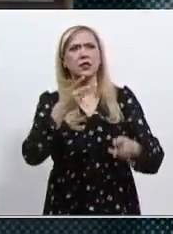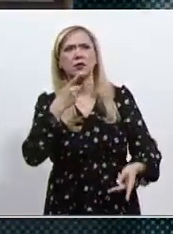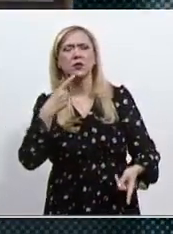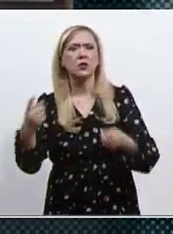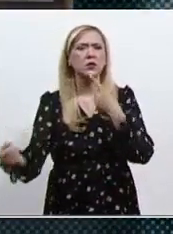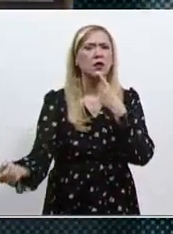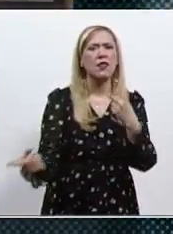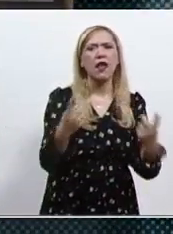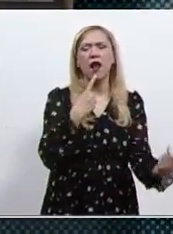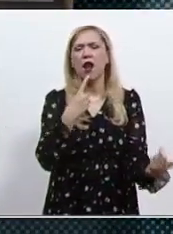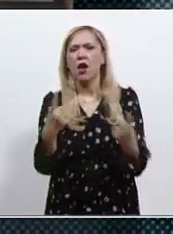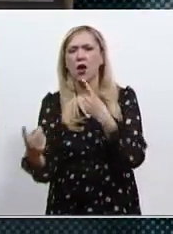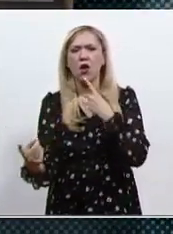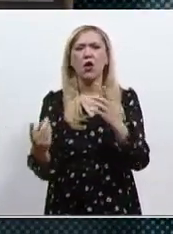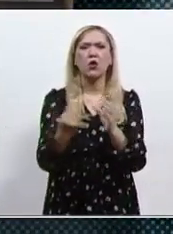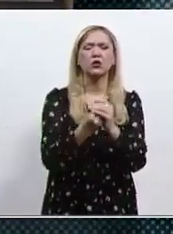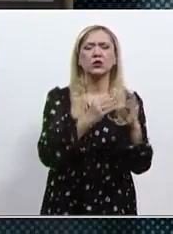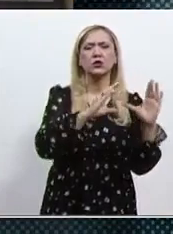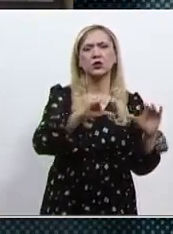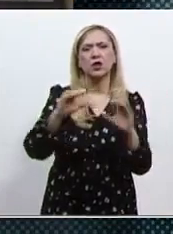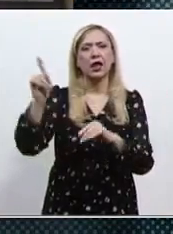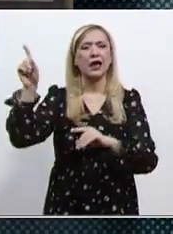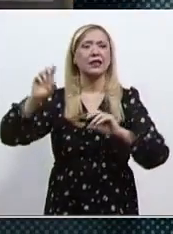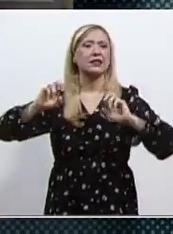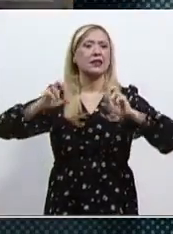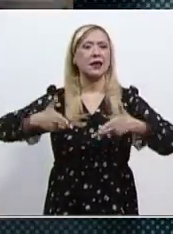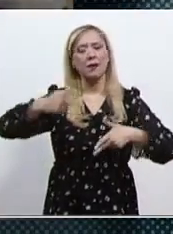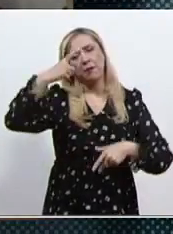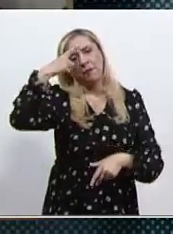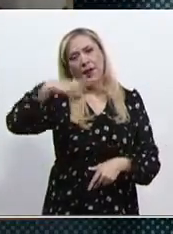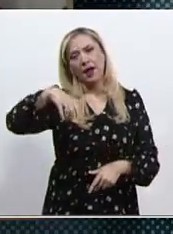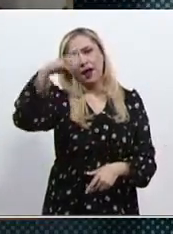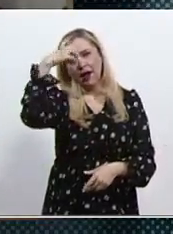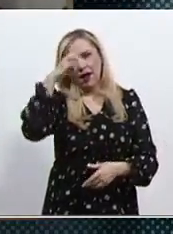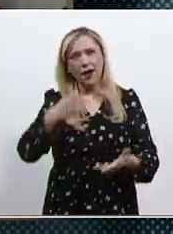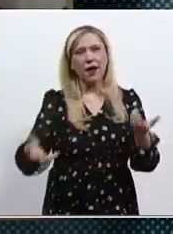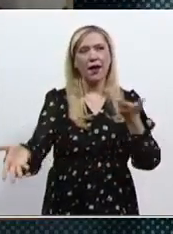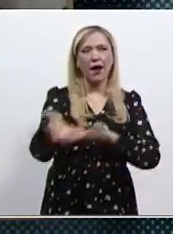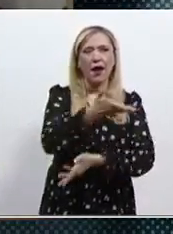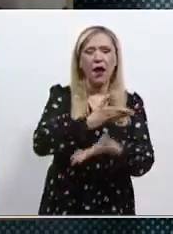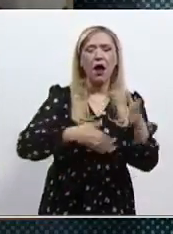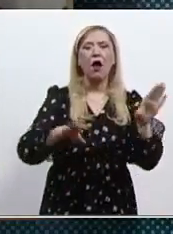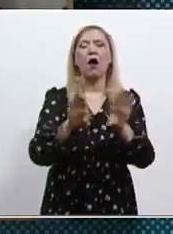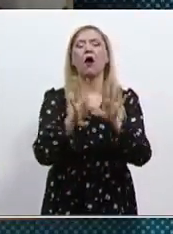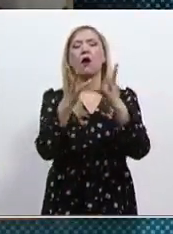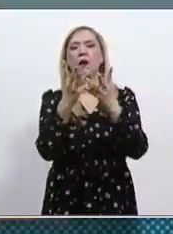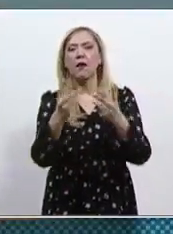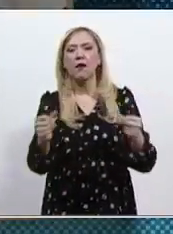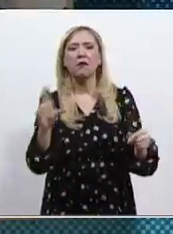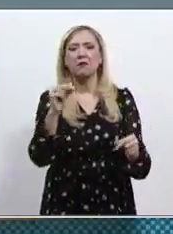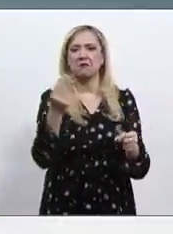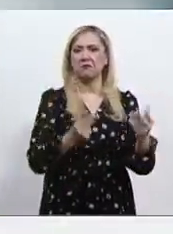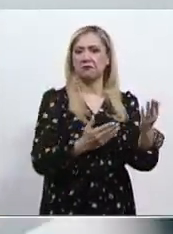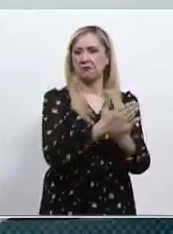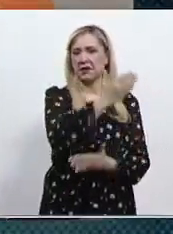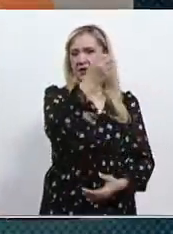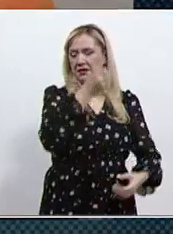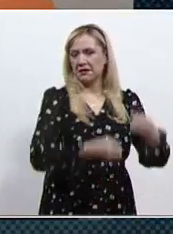talleres para sensibilizar capacitar e intercambiar experiencias sobre justicia alternativa y restaurativa